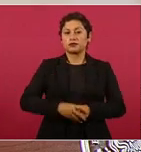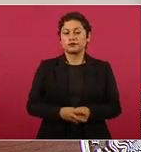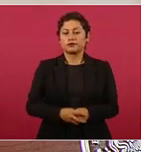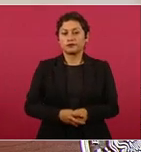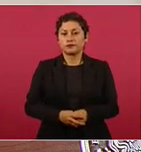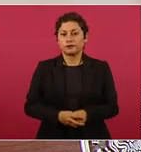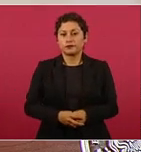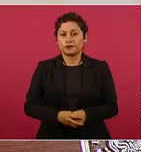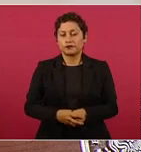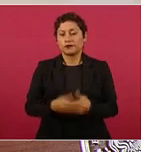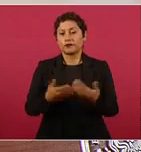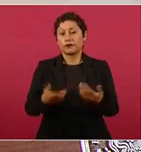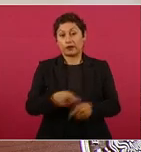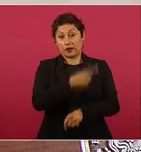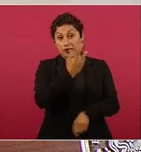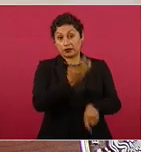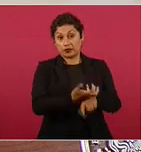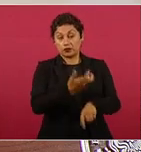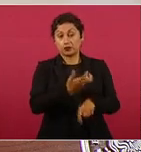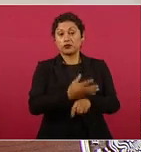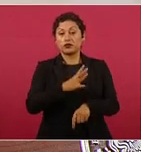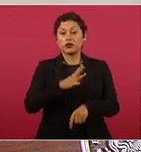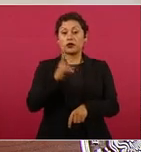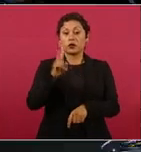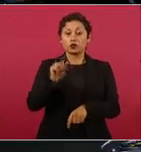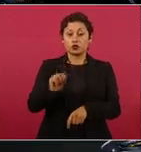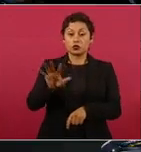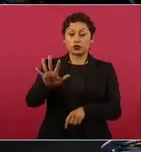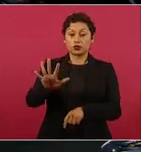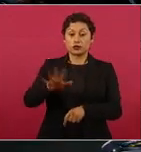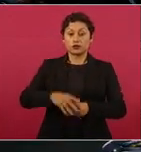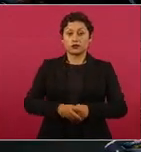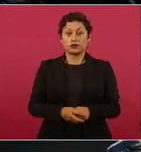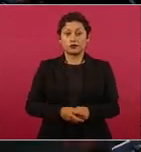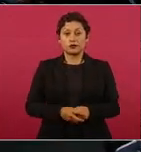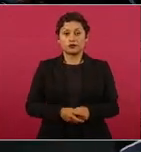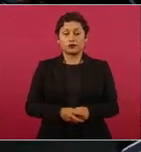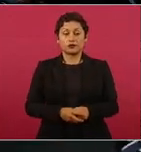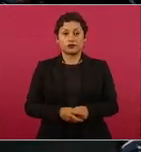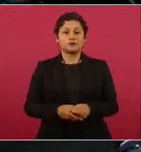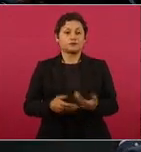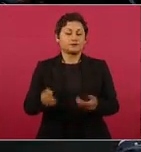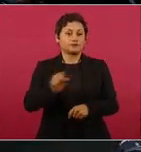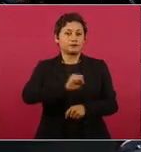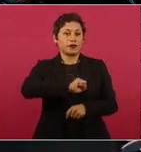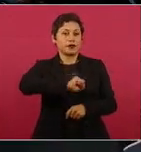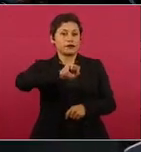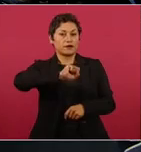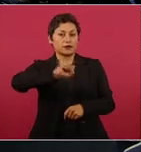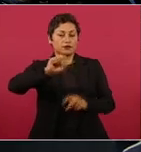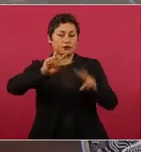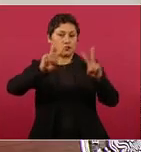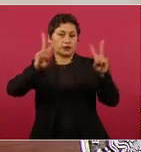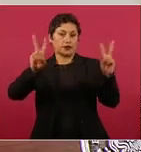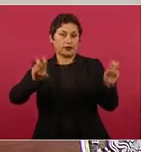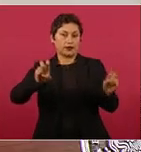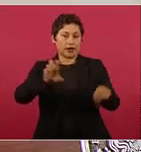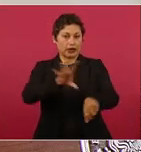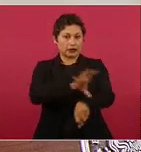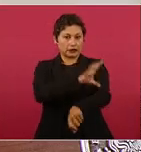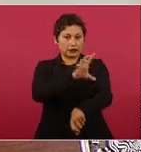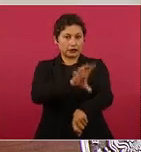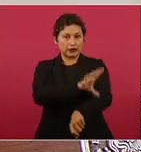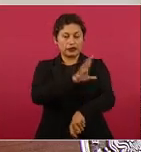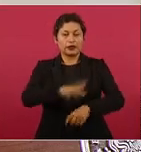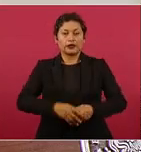y ya Estados Unidos trae 2.5 de inflación en energético. Entonces,